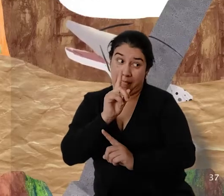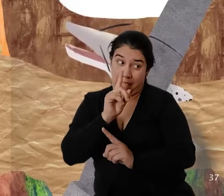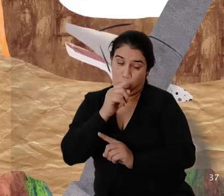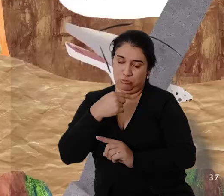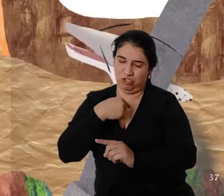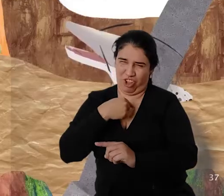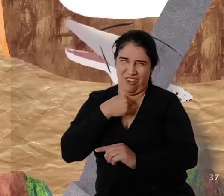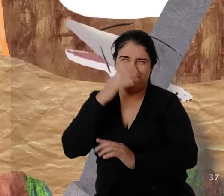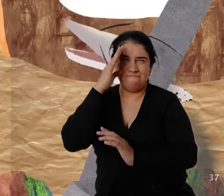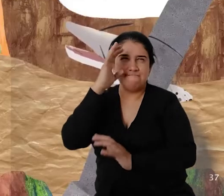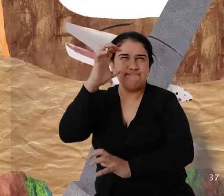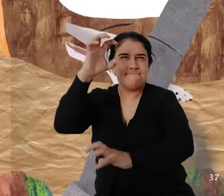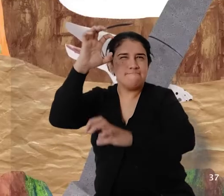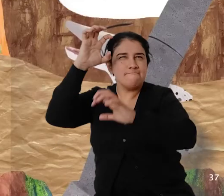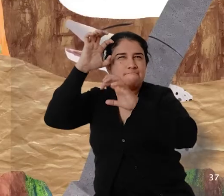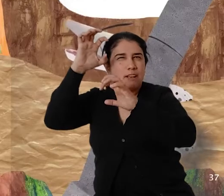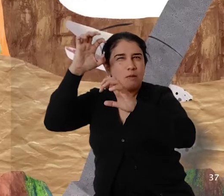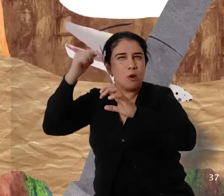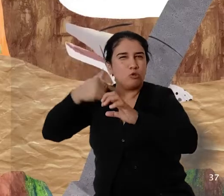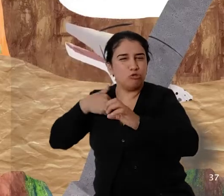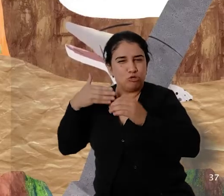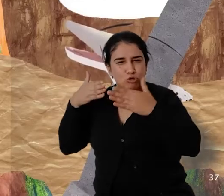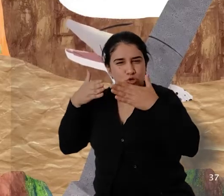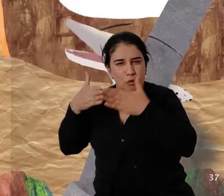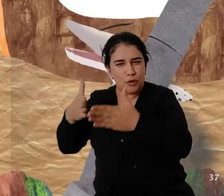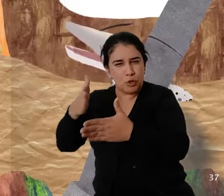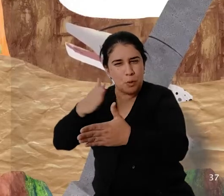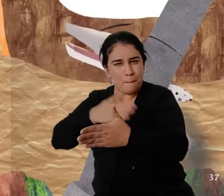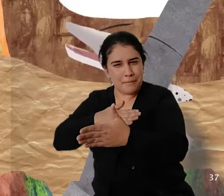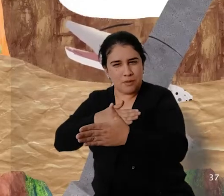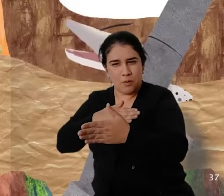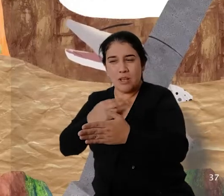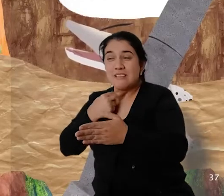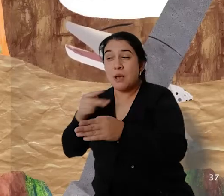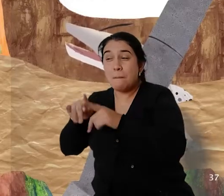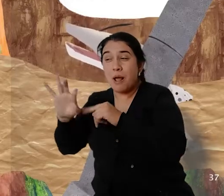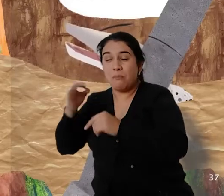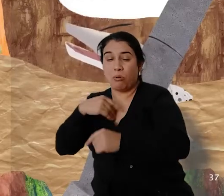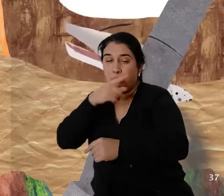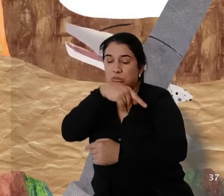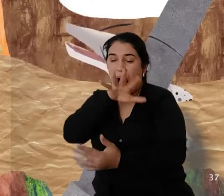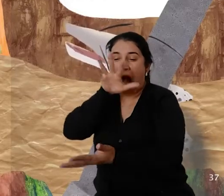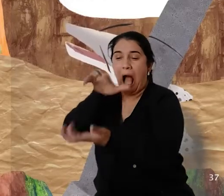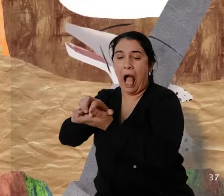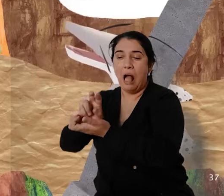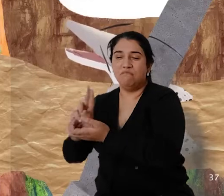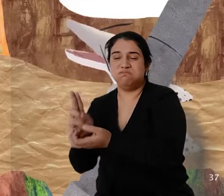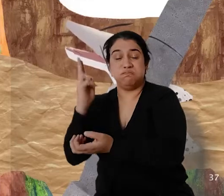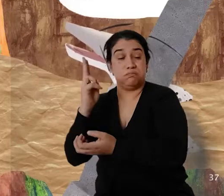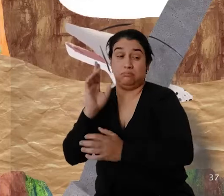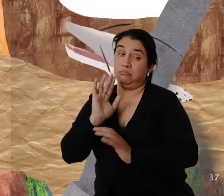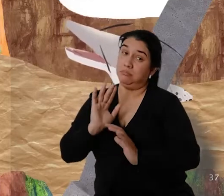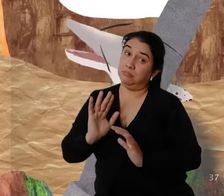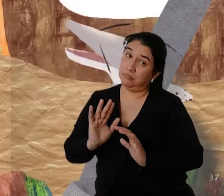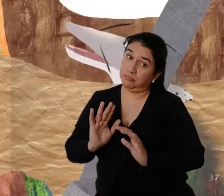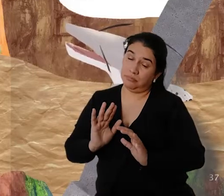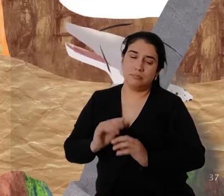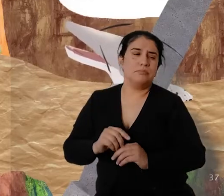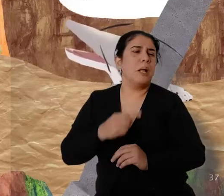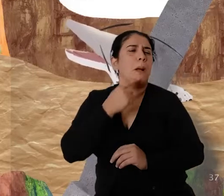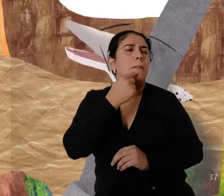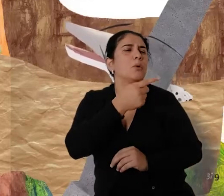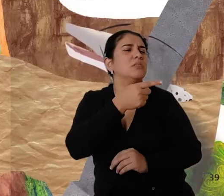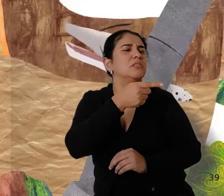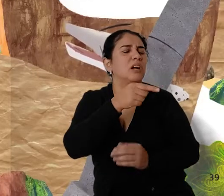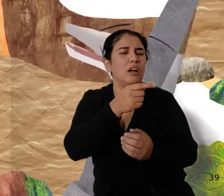el torpedo, aunque me acuerdo siempre de lo que hicieron con el hijo de mi hermano. ¿Quién sabe hacer reventar